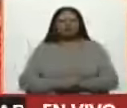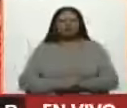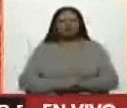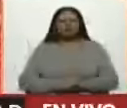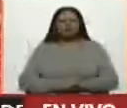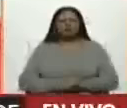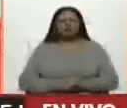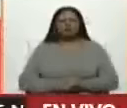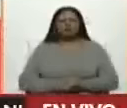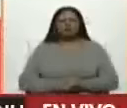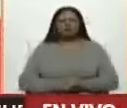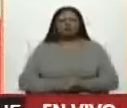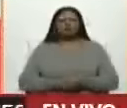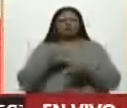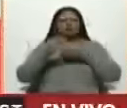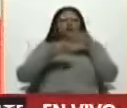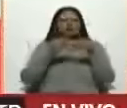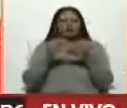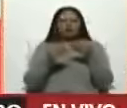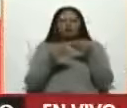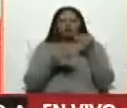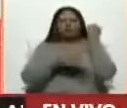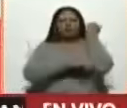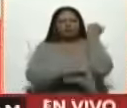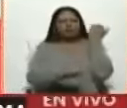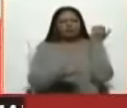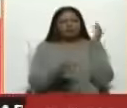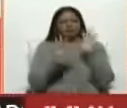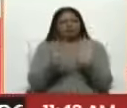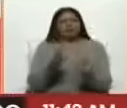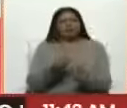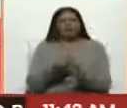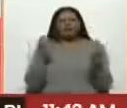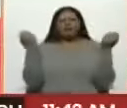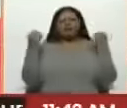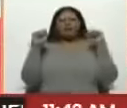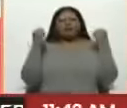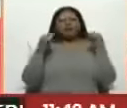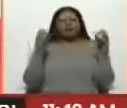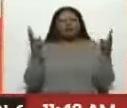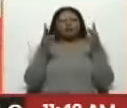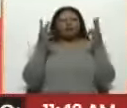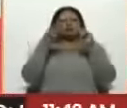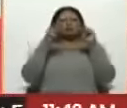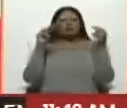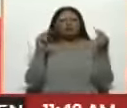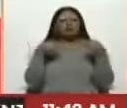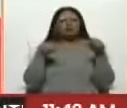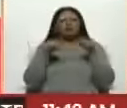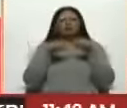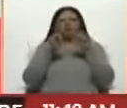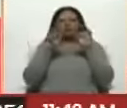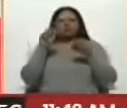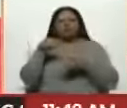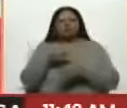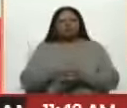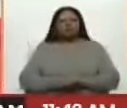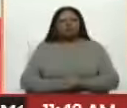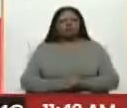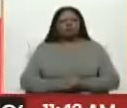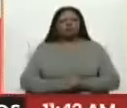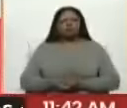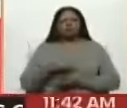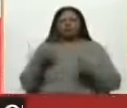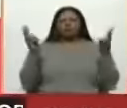que le habían hecho fraude. Entonces preparemos esta victoria con paz, una victoria contundente, una